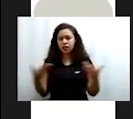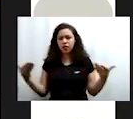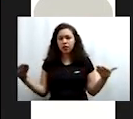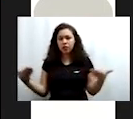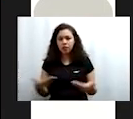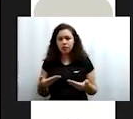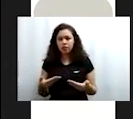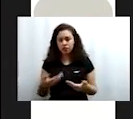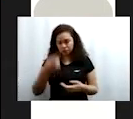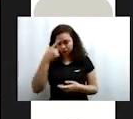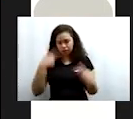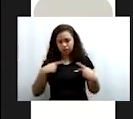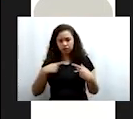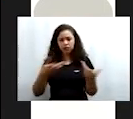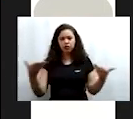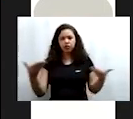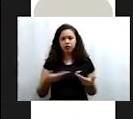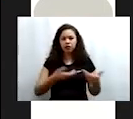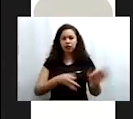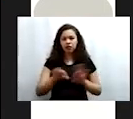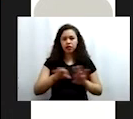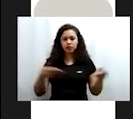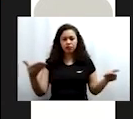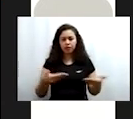de los compañeros de trabajo.